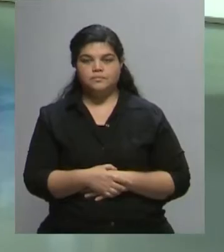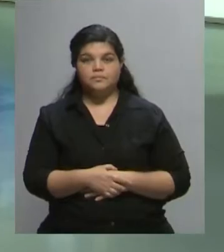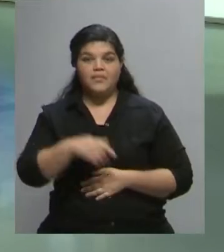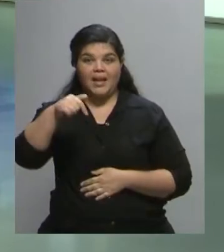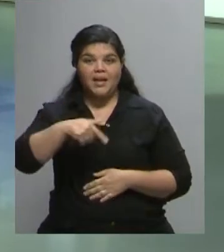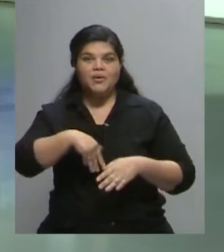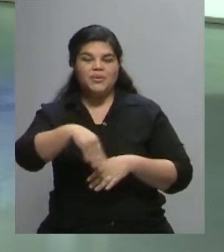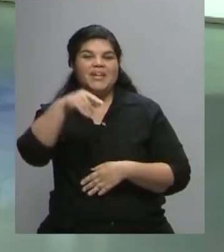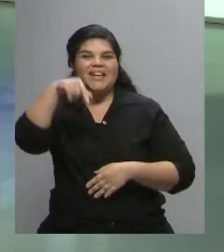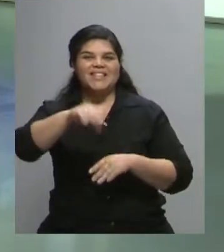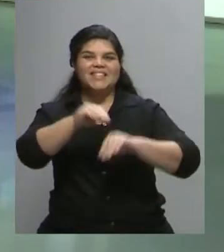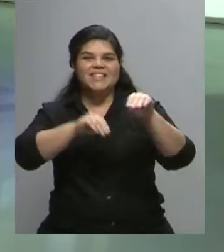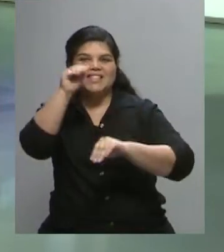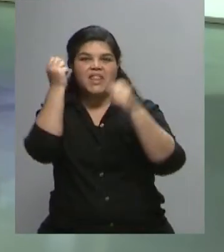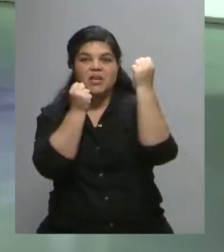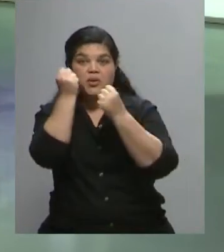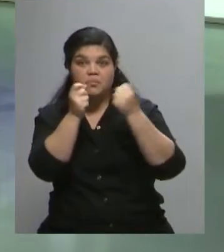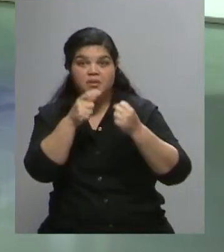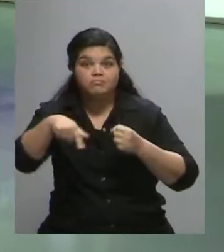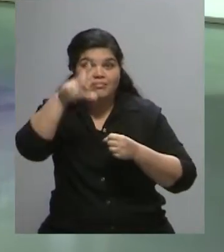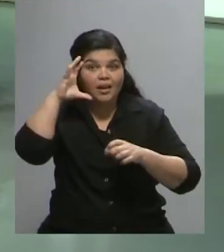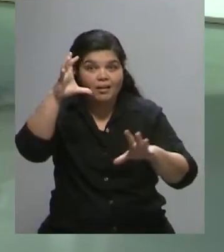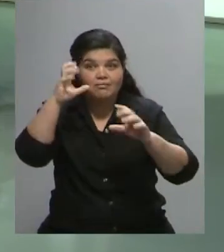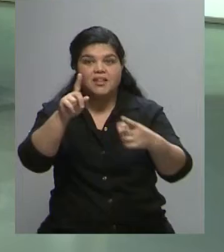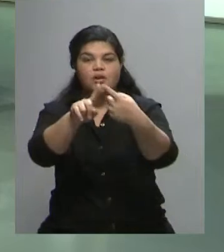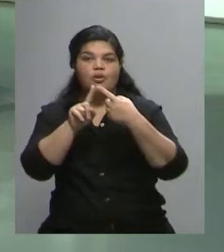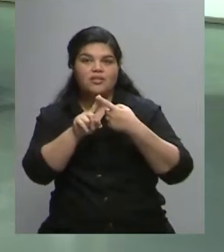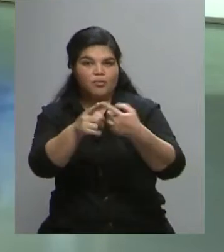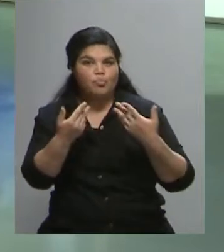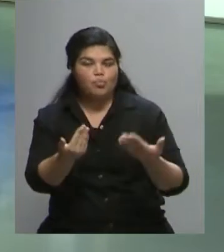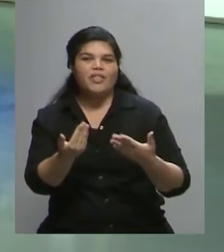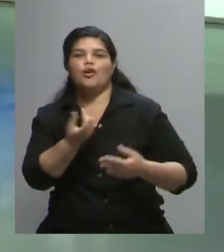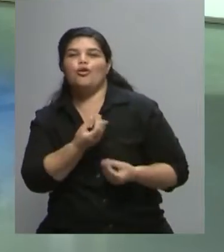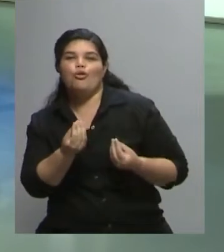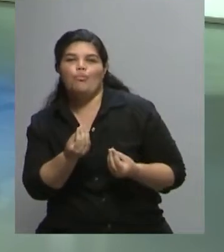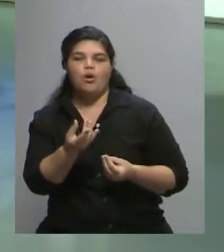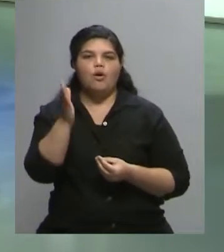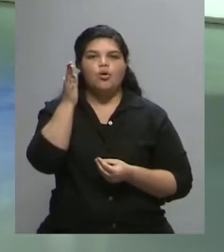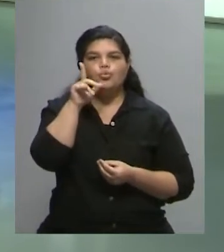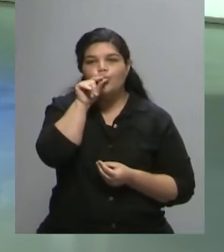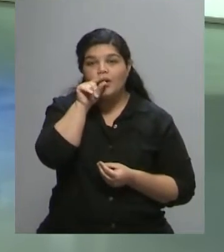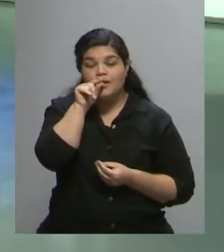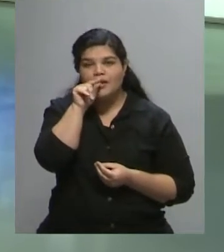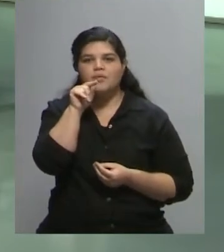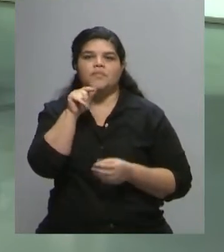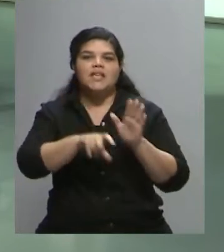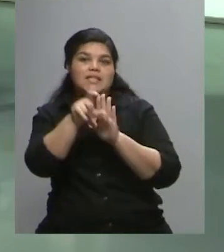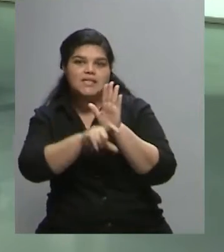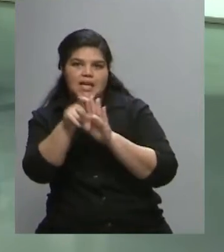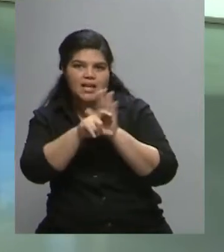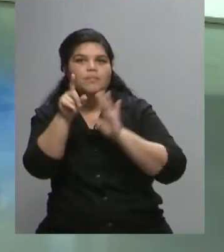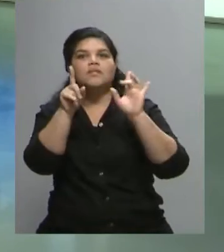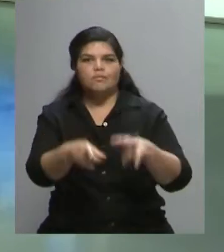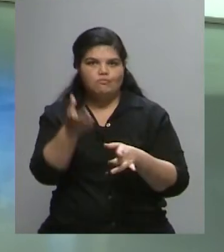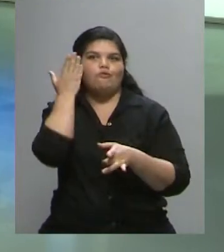Estamos en Chat Económico, seguimos aquí. Recuerden que pueden tomar contacto con nosotros a través de las redes sociales. Estamos en Twitter, en Instagram y también